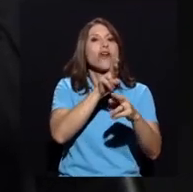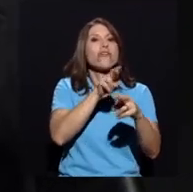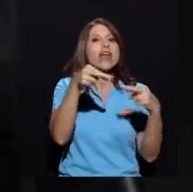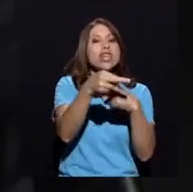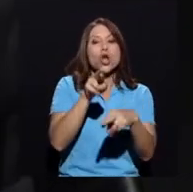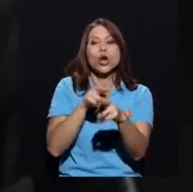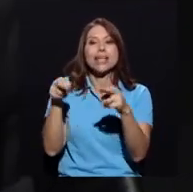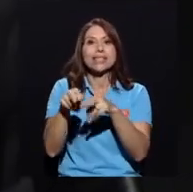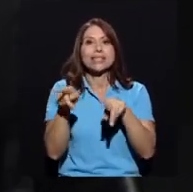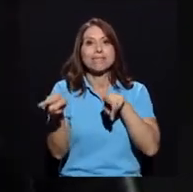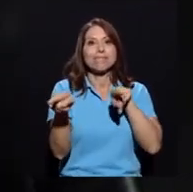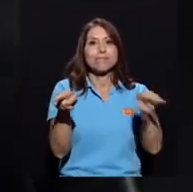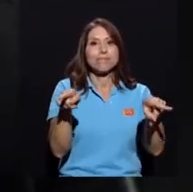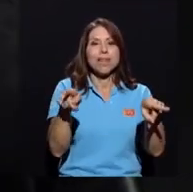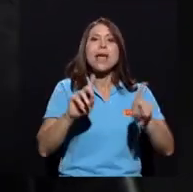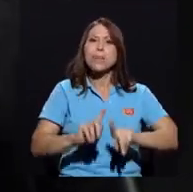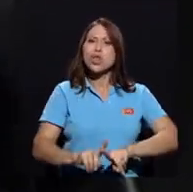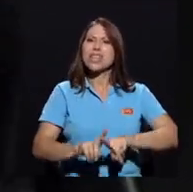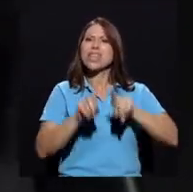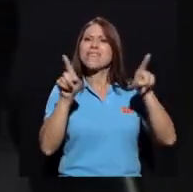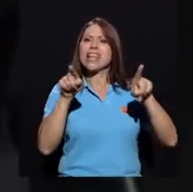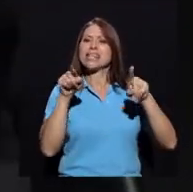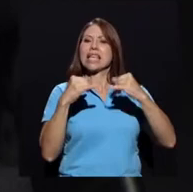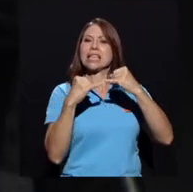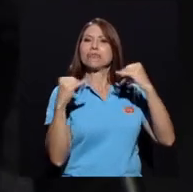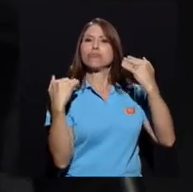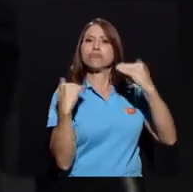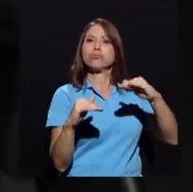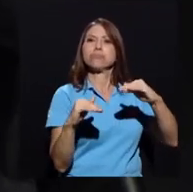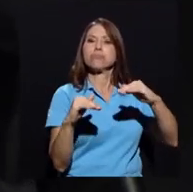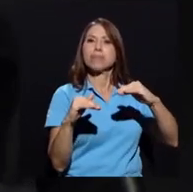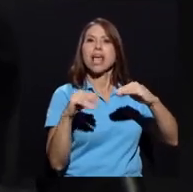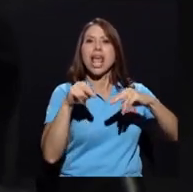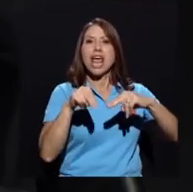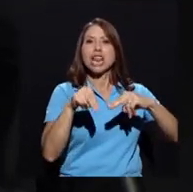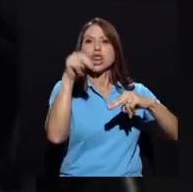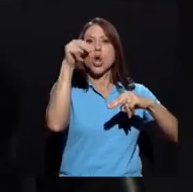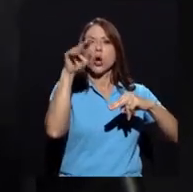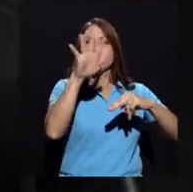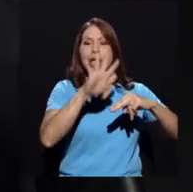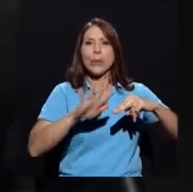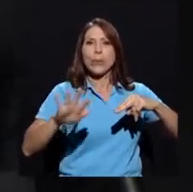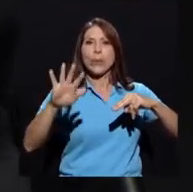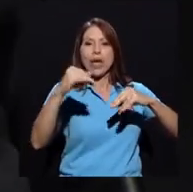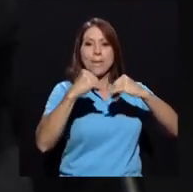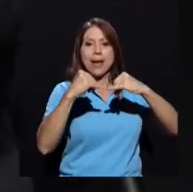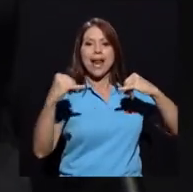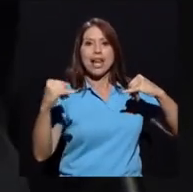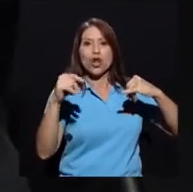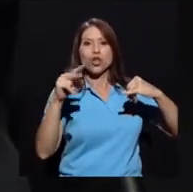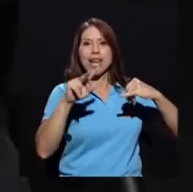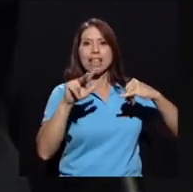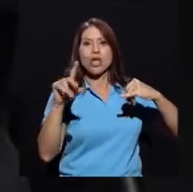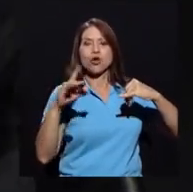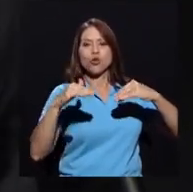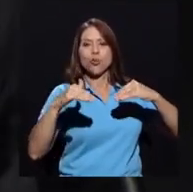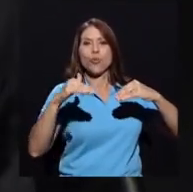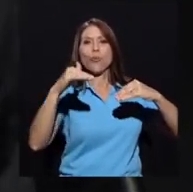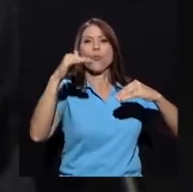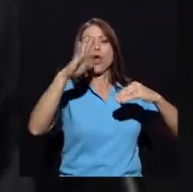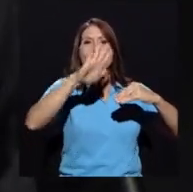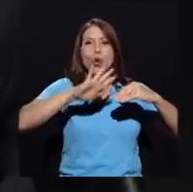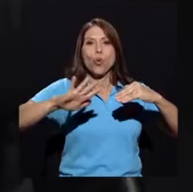La diferencia es que aquí estaban clarísimamente delimitadas. El norte, a lo largo de todo el paralelo 38, correspondía a una